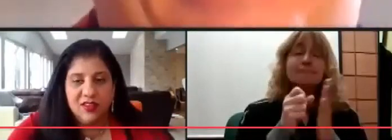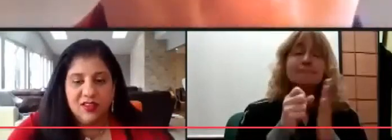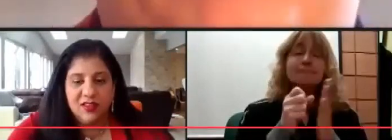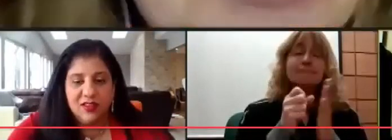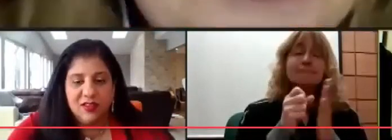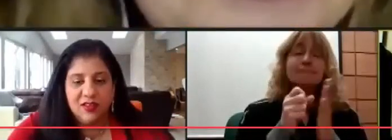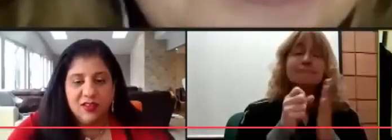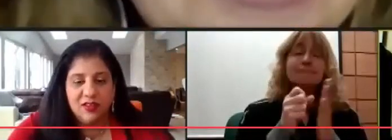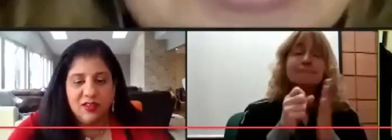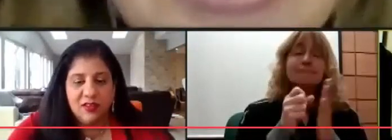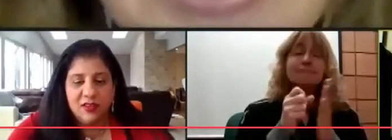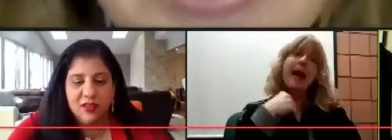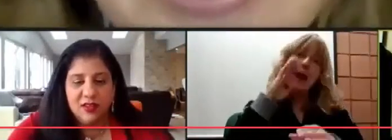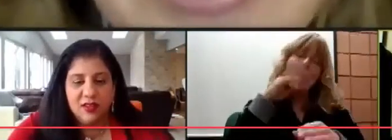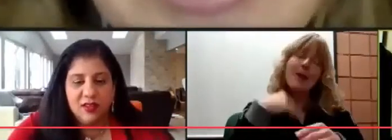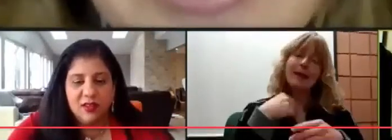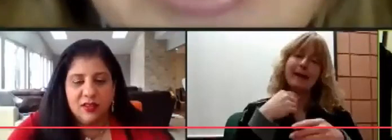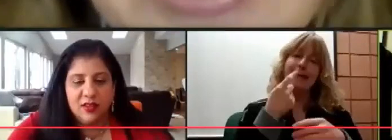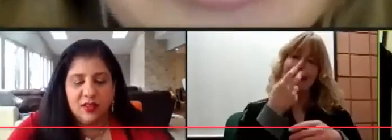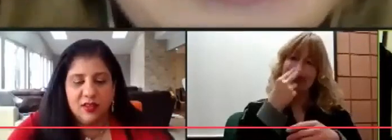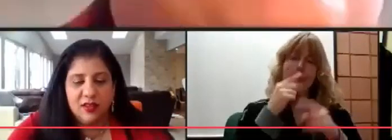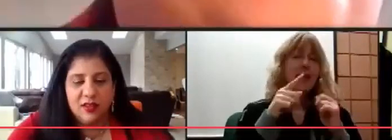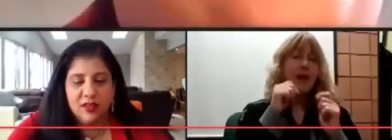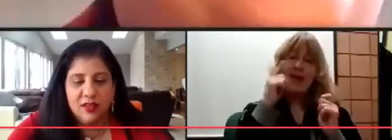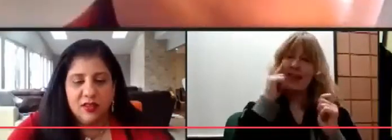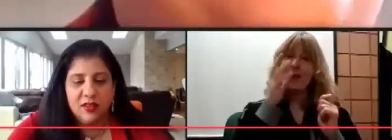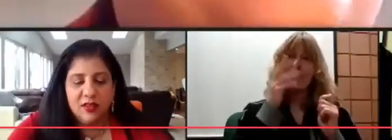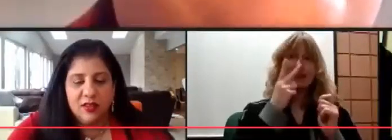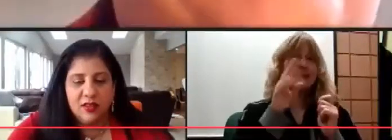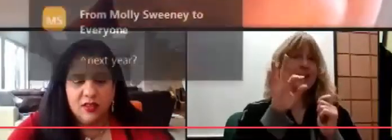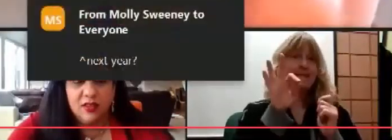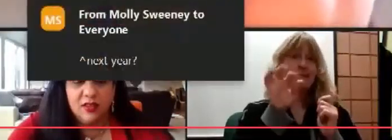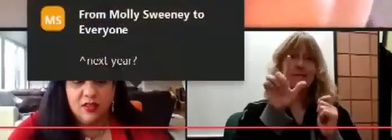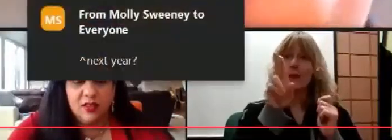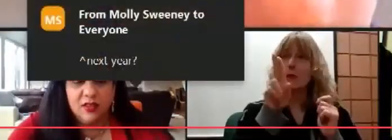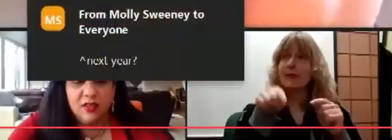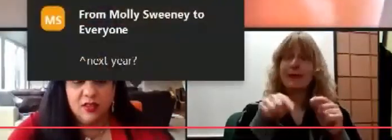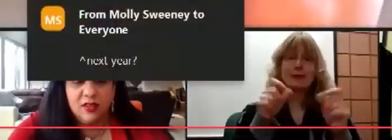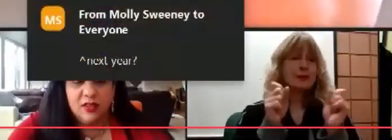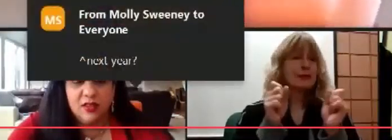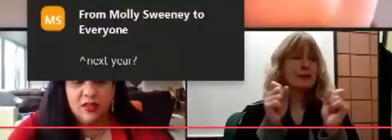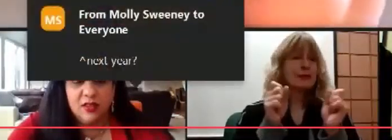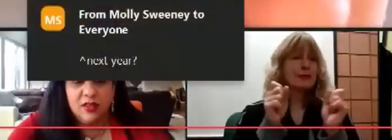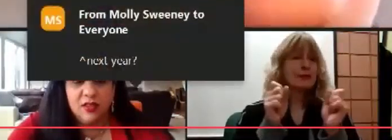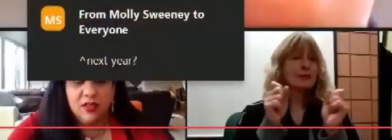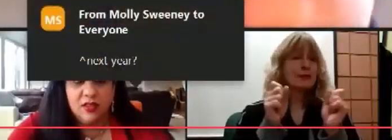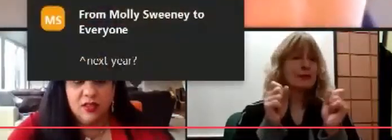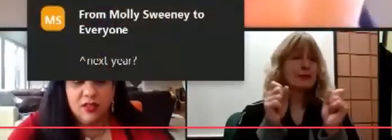tiempo de del flujo o la gris la gripe va a aumentar